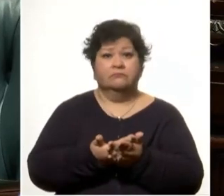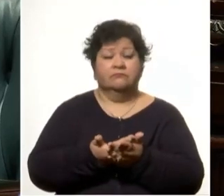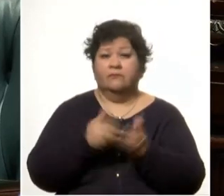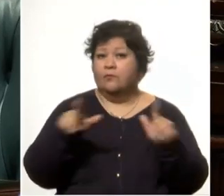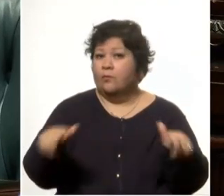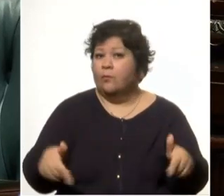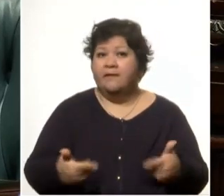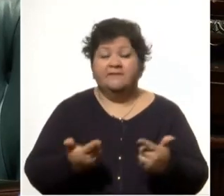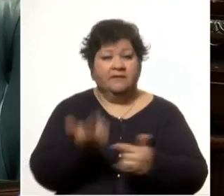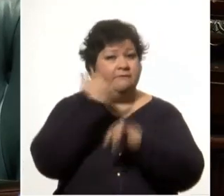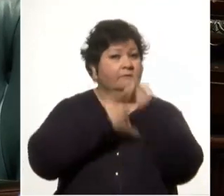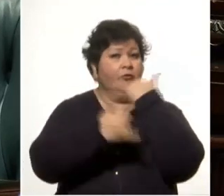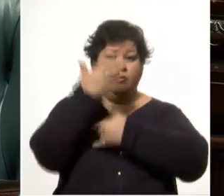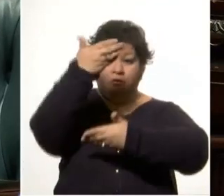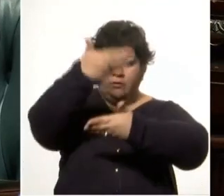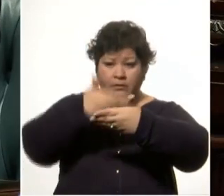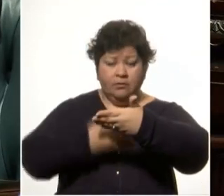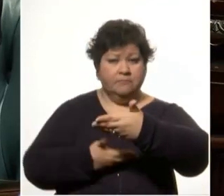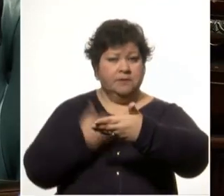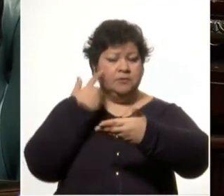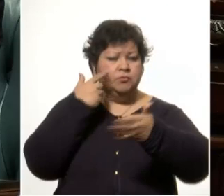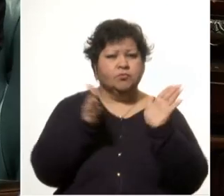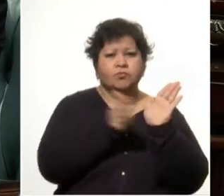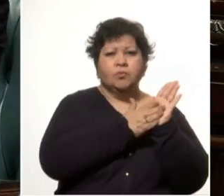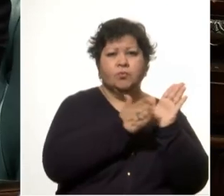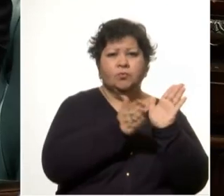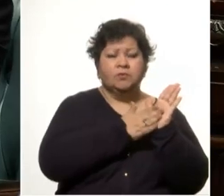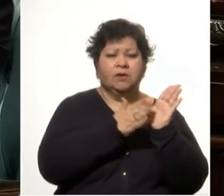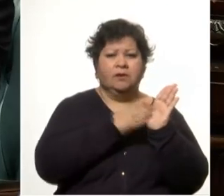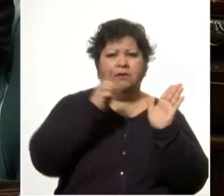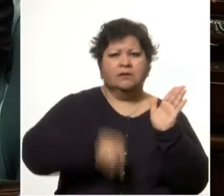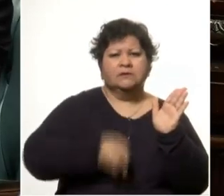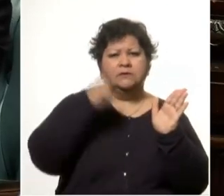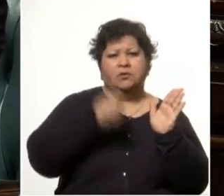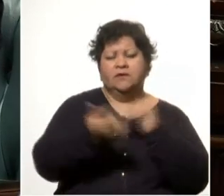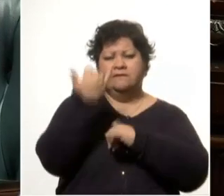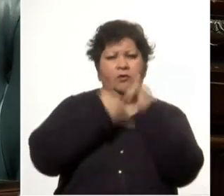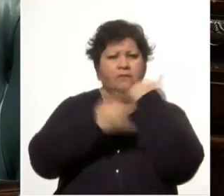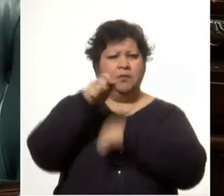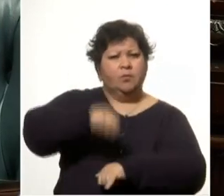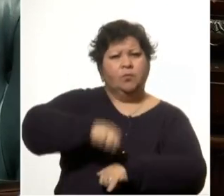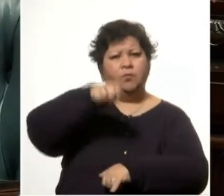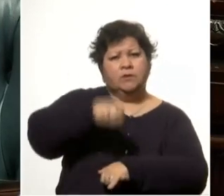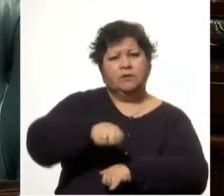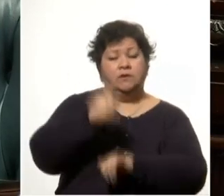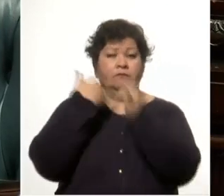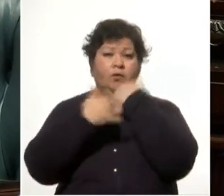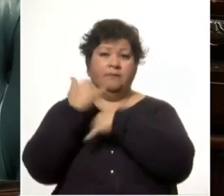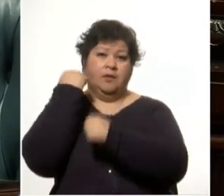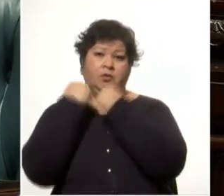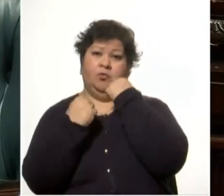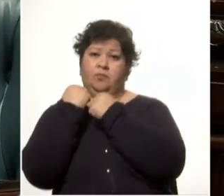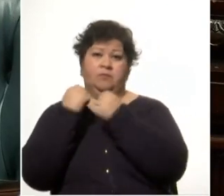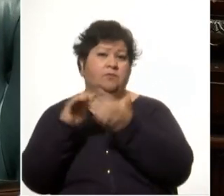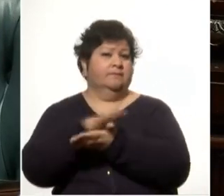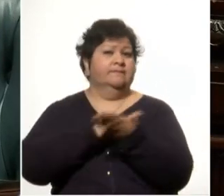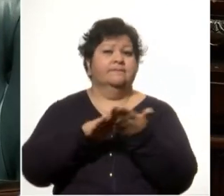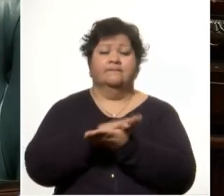aparecieron los informes que sustentaran la decisión. Ni informes jurídicos, ni informes económicos.